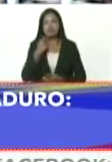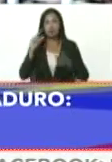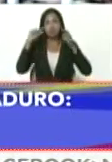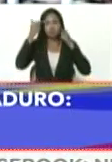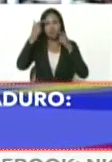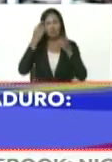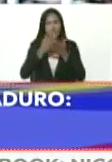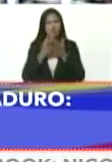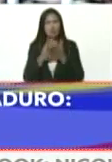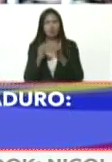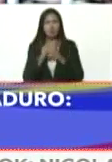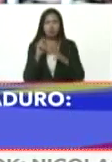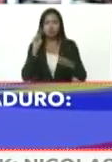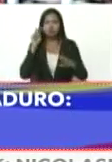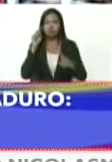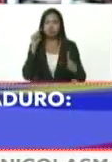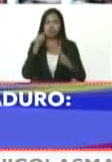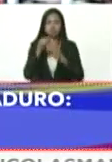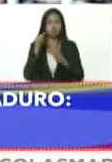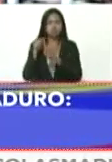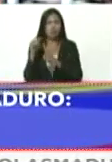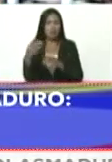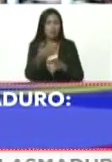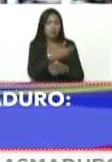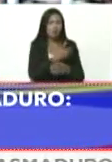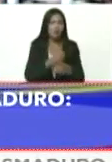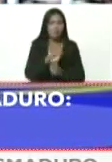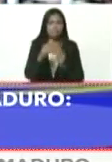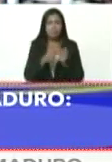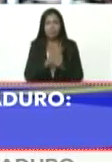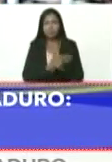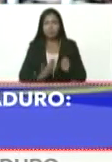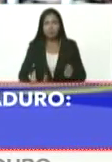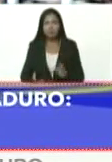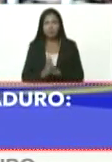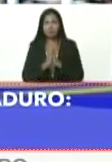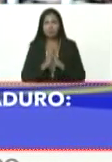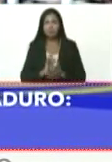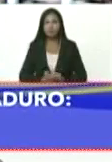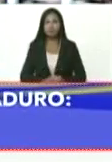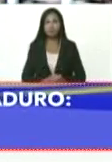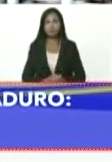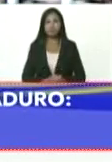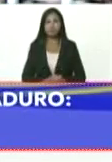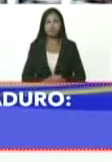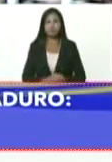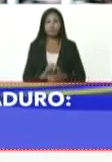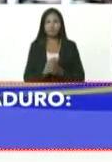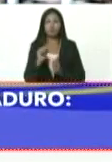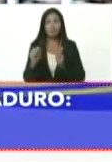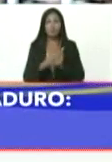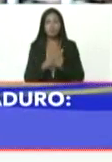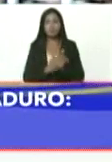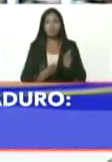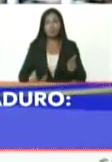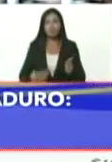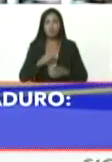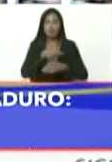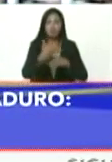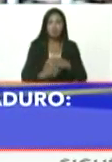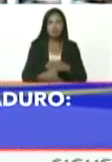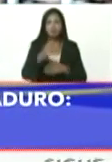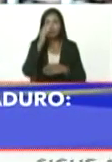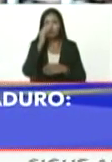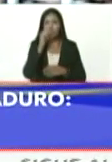Y puso grandes metas que había que rescatar, señora vicepresidenta. Compañero vicepresidente de planificación, Ricardo